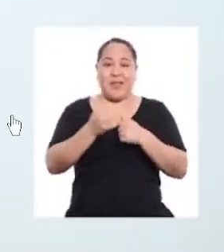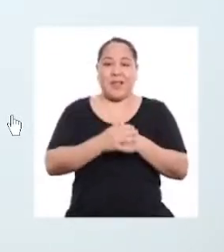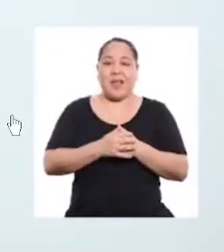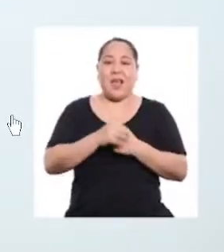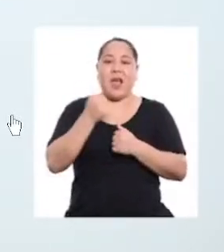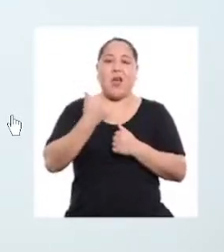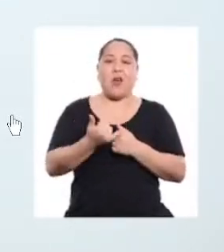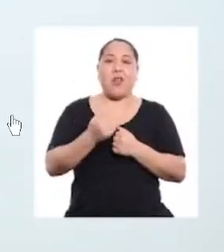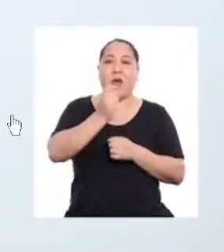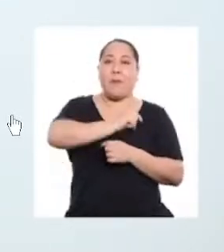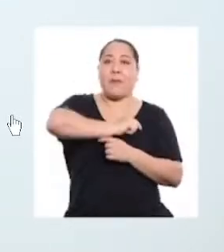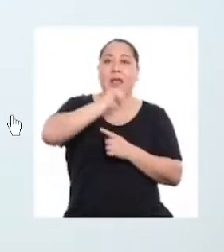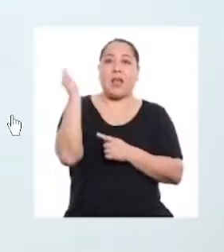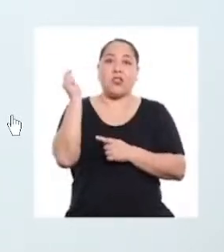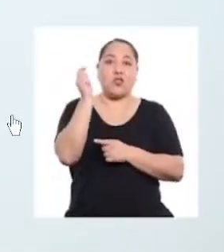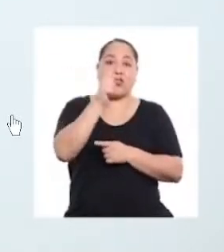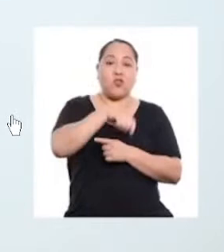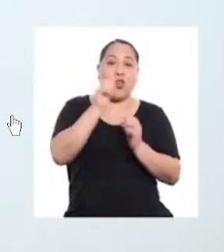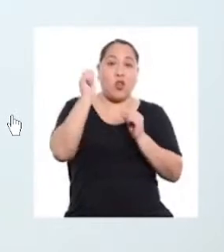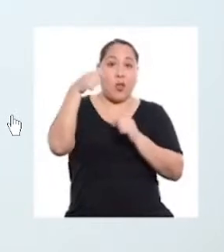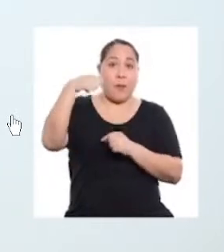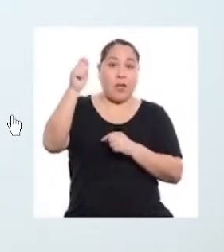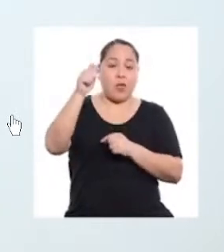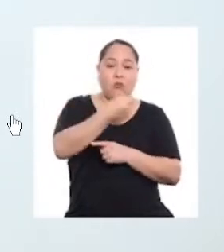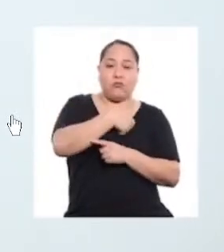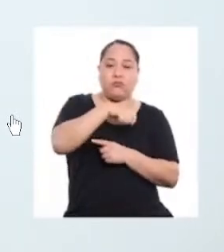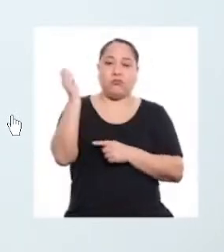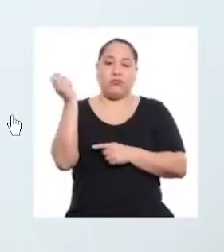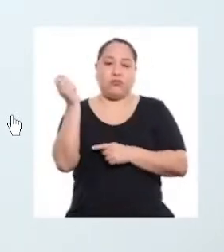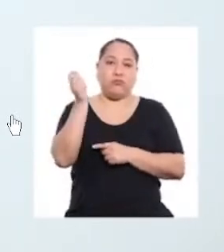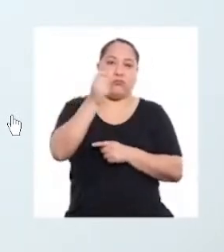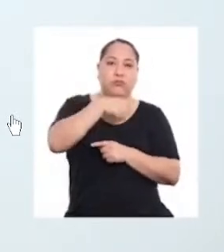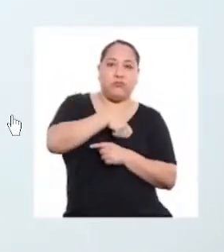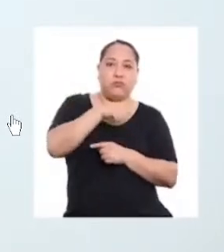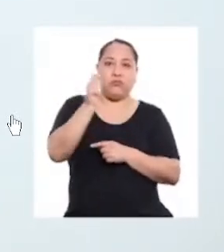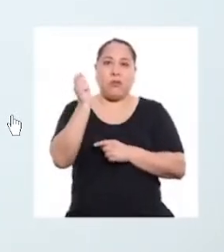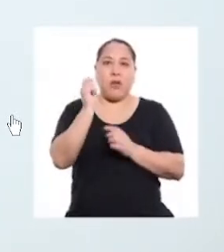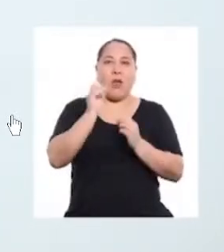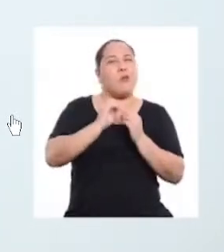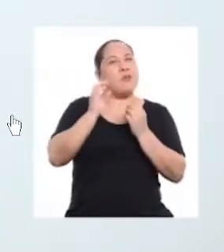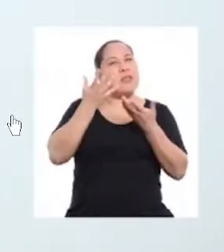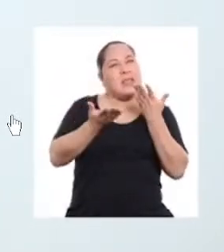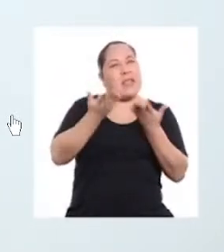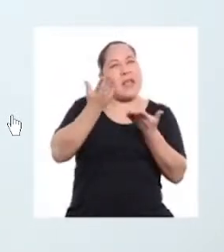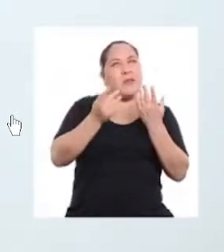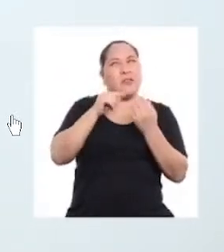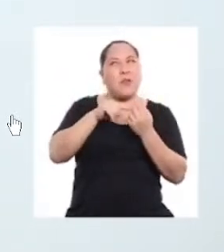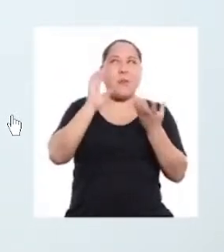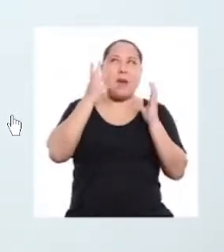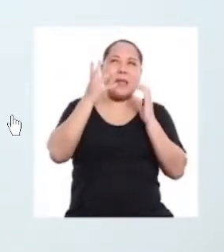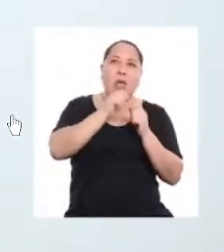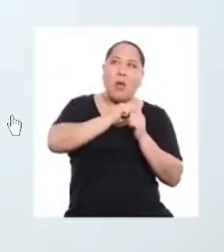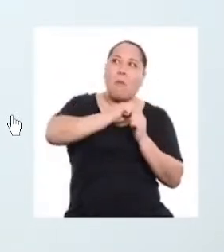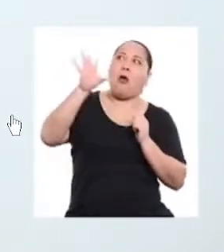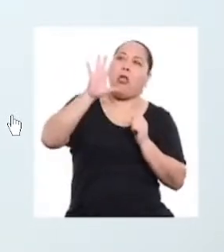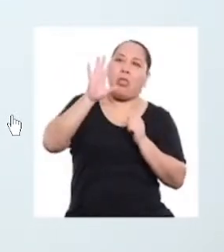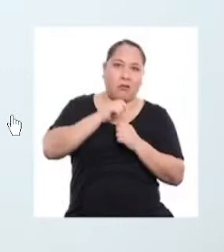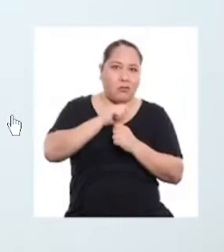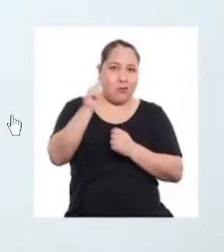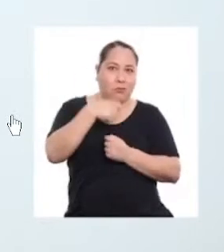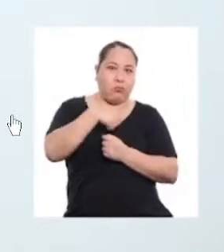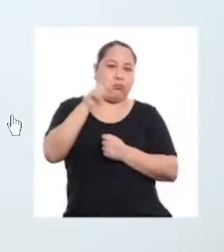ahora movemos el brazo con el pañuelo, como si quisiéramos botar el pañuelo.